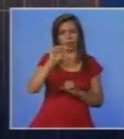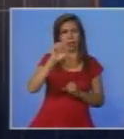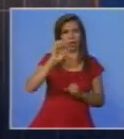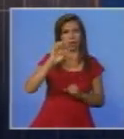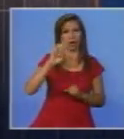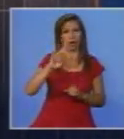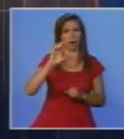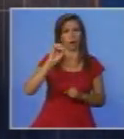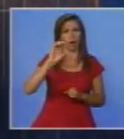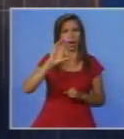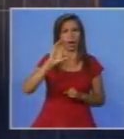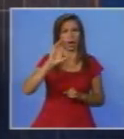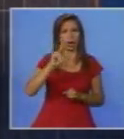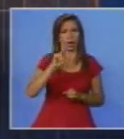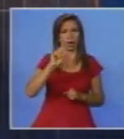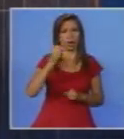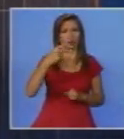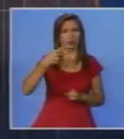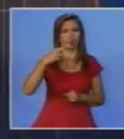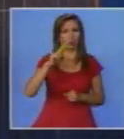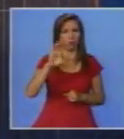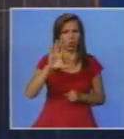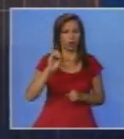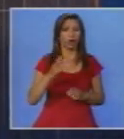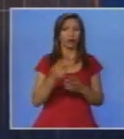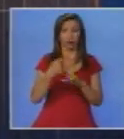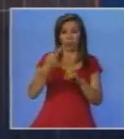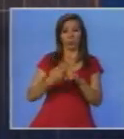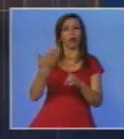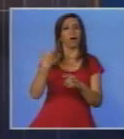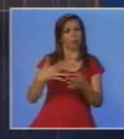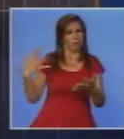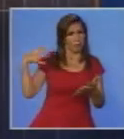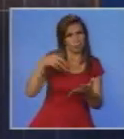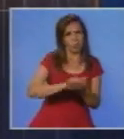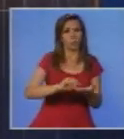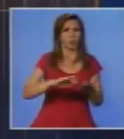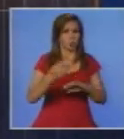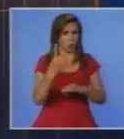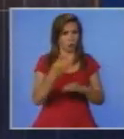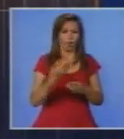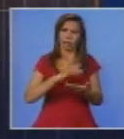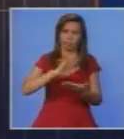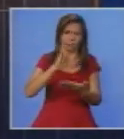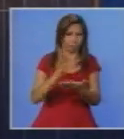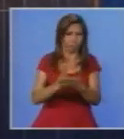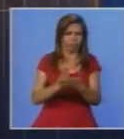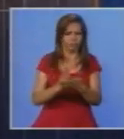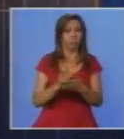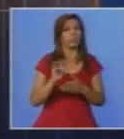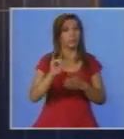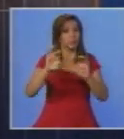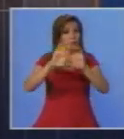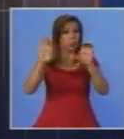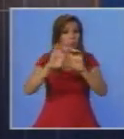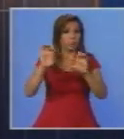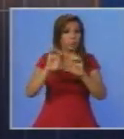Aerocasurco, empresa que tuvo otro incidente hace menos de un mes y que dejó una víctima mortal. La compañía cubrirá